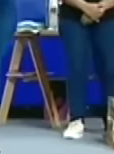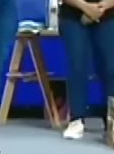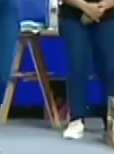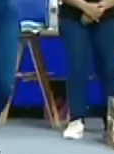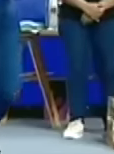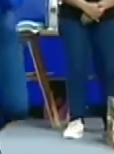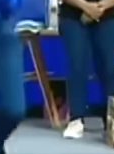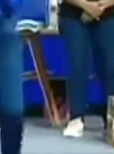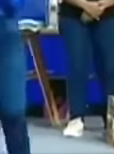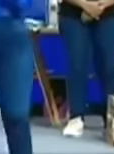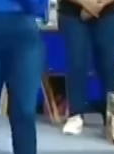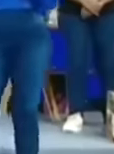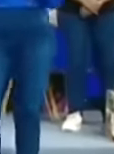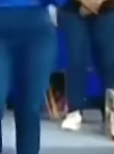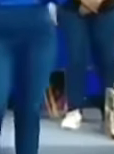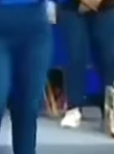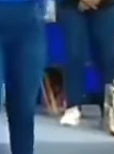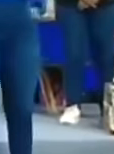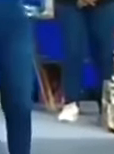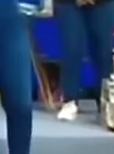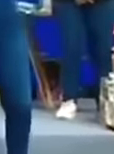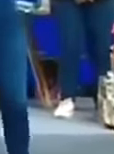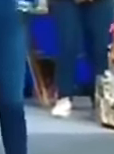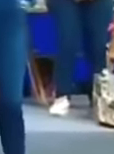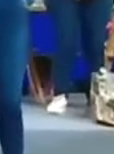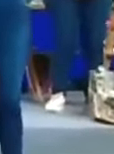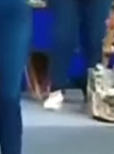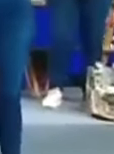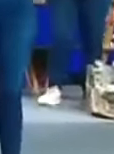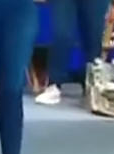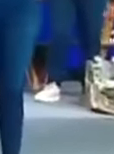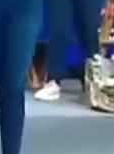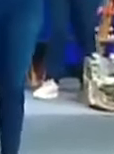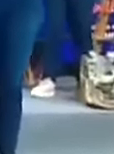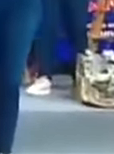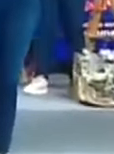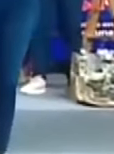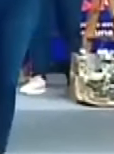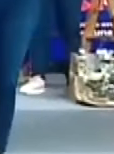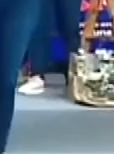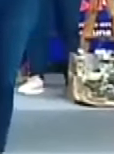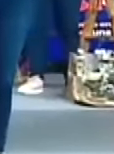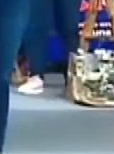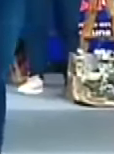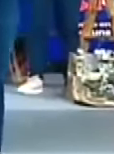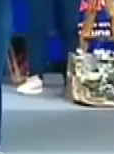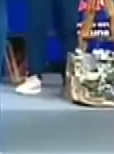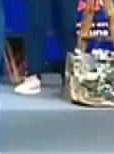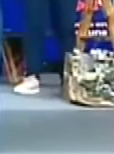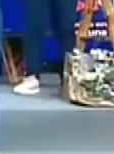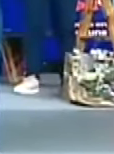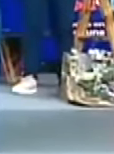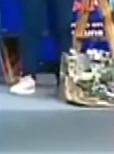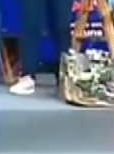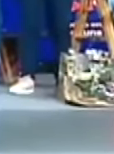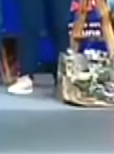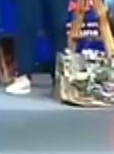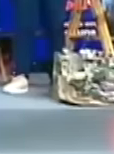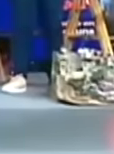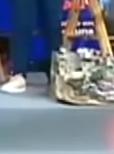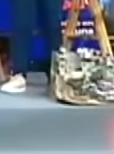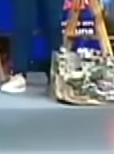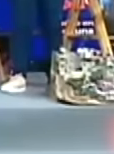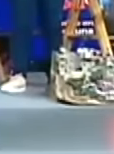continuidad a la compañera, si bien es cierto de que después se renovó, no sé, es que